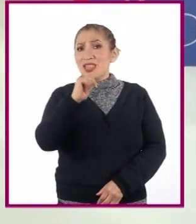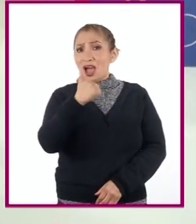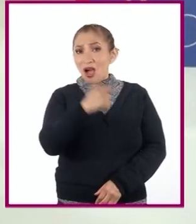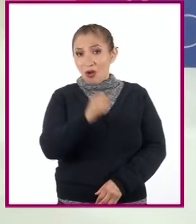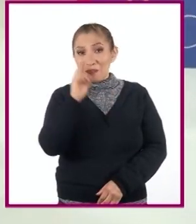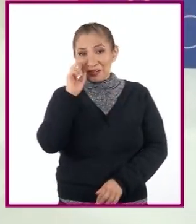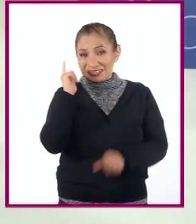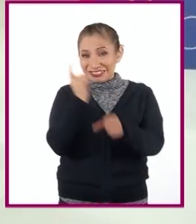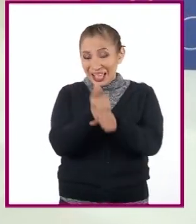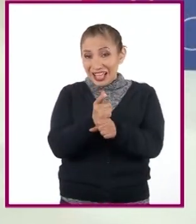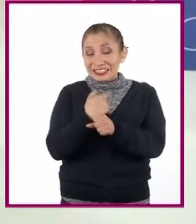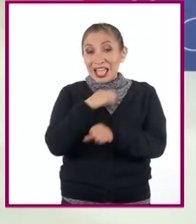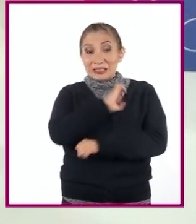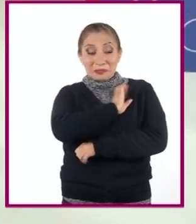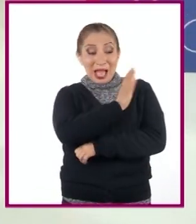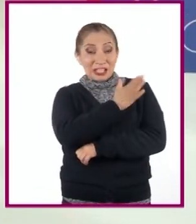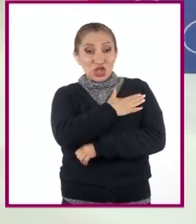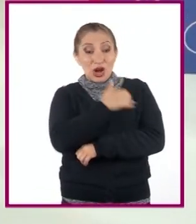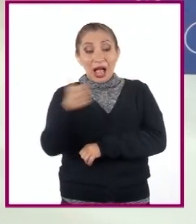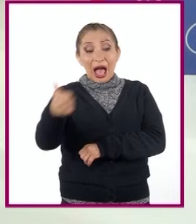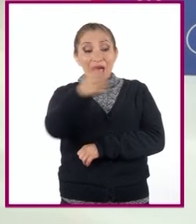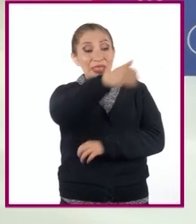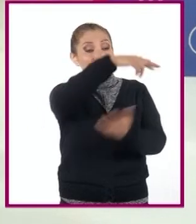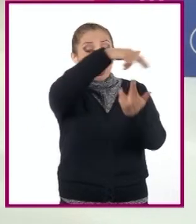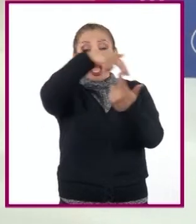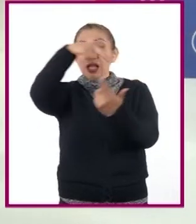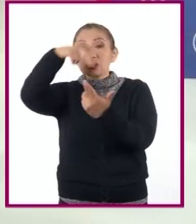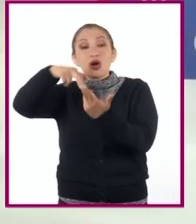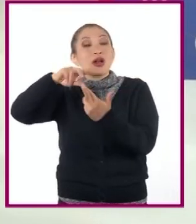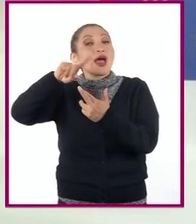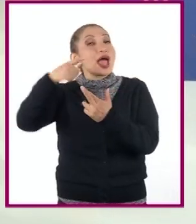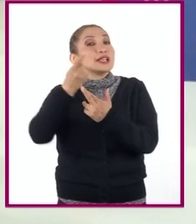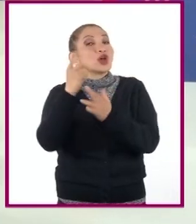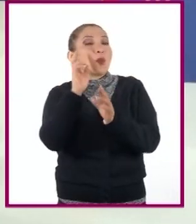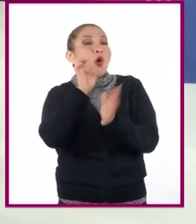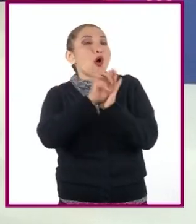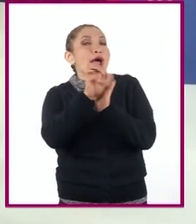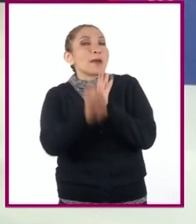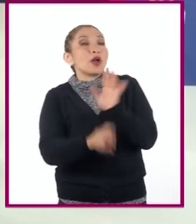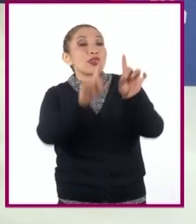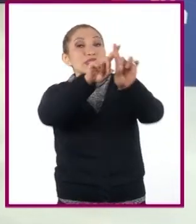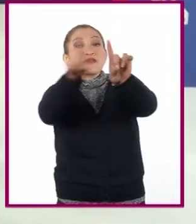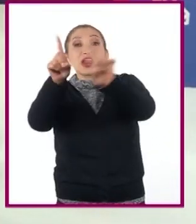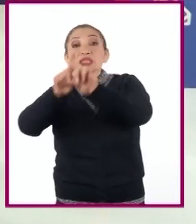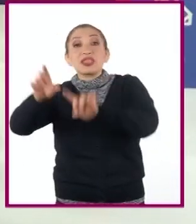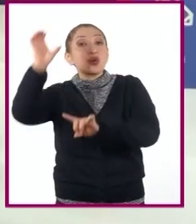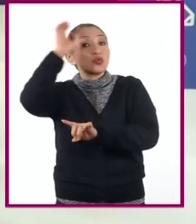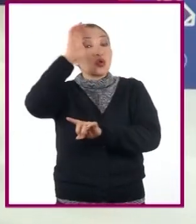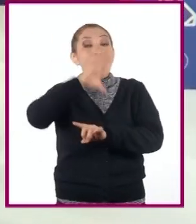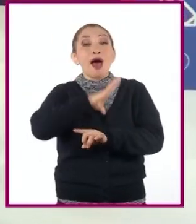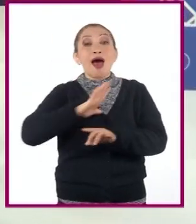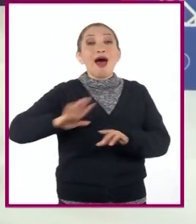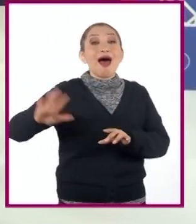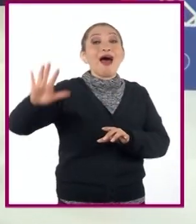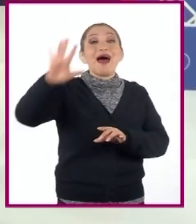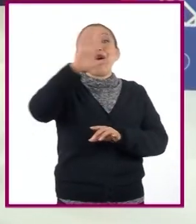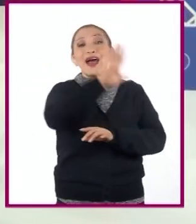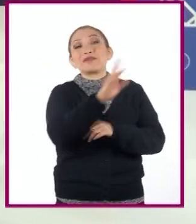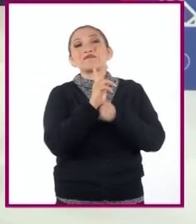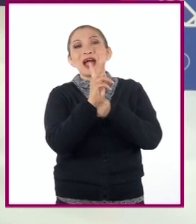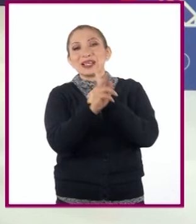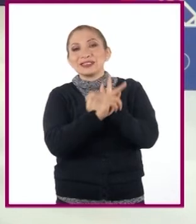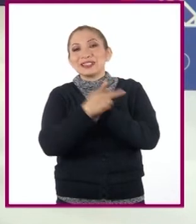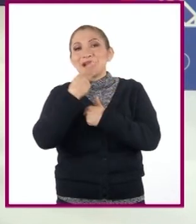Como notaron, el español de cada región es solo una de las muestras de la diversidad cultural que existe entre los